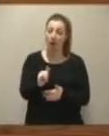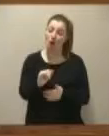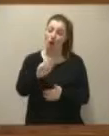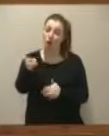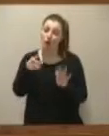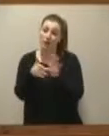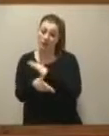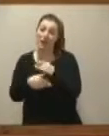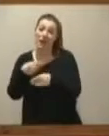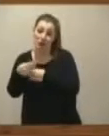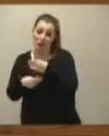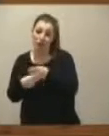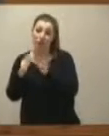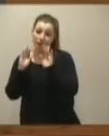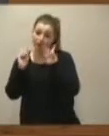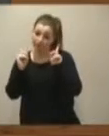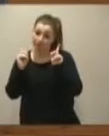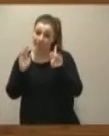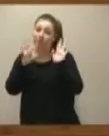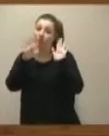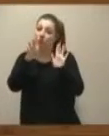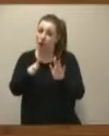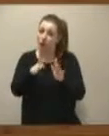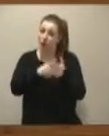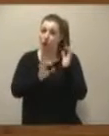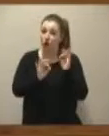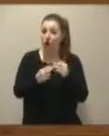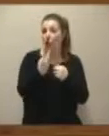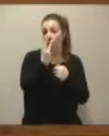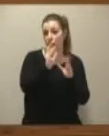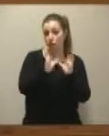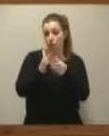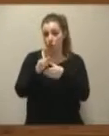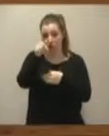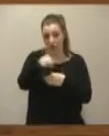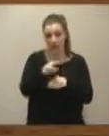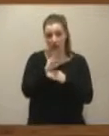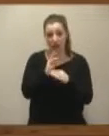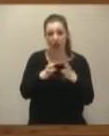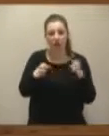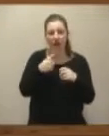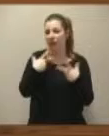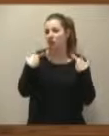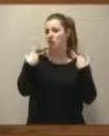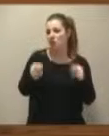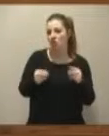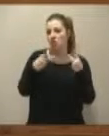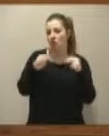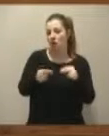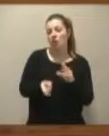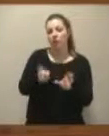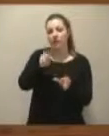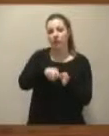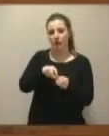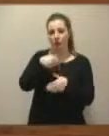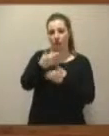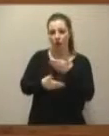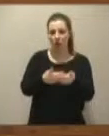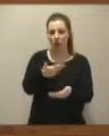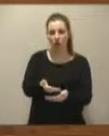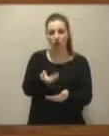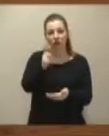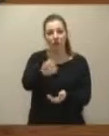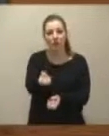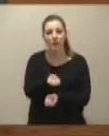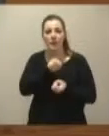hecho. Porque, en concreto, hubo dos grupos en esta Cámara que se negaron a participar en aquel proceso, que